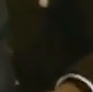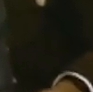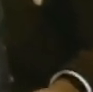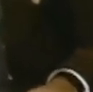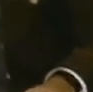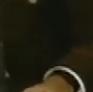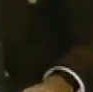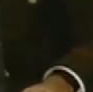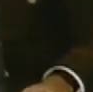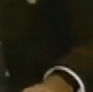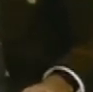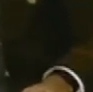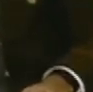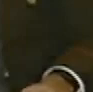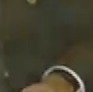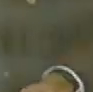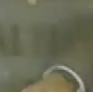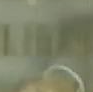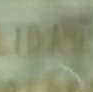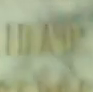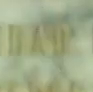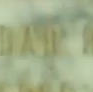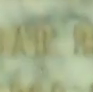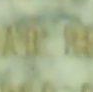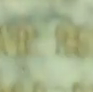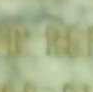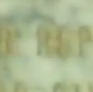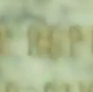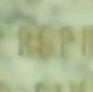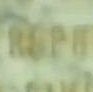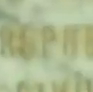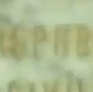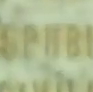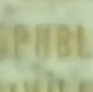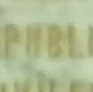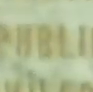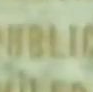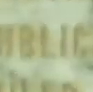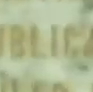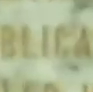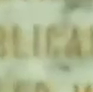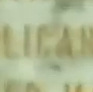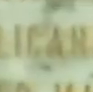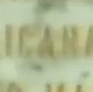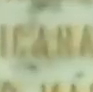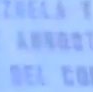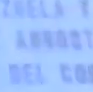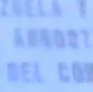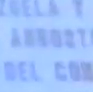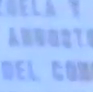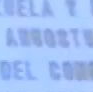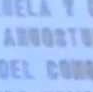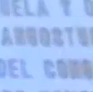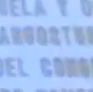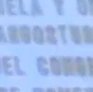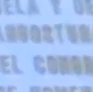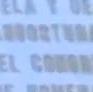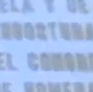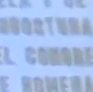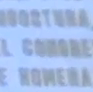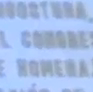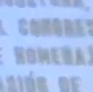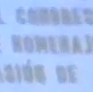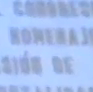Palabras del orador de orden Reinaldo Bolívar, internacionalista, historiador y fundador del Centro de